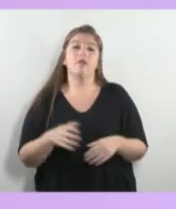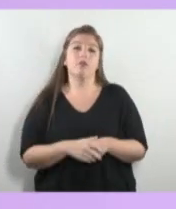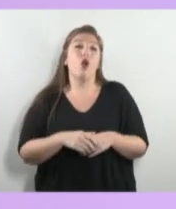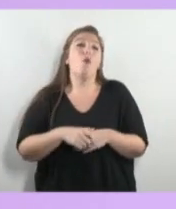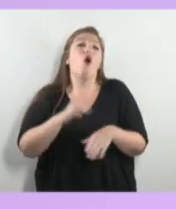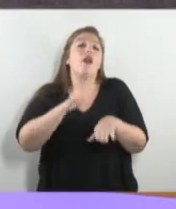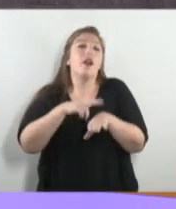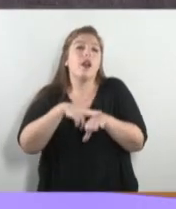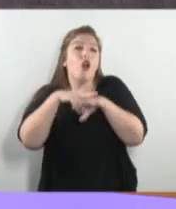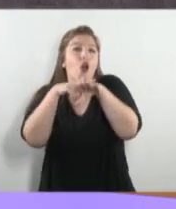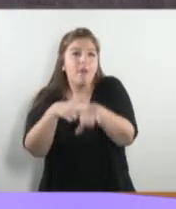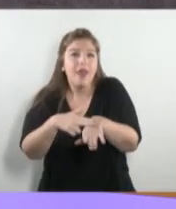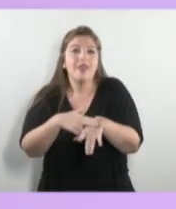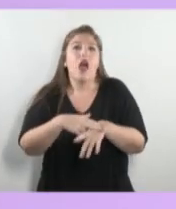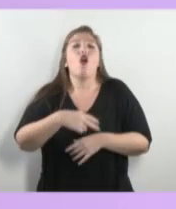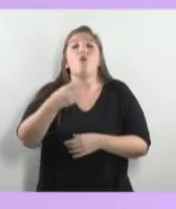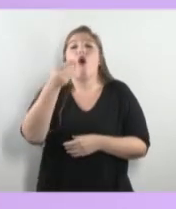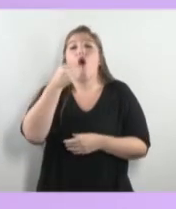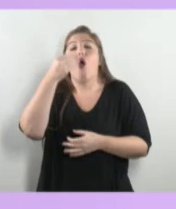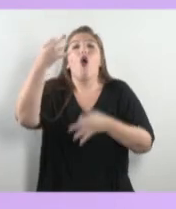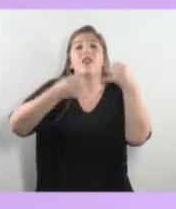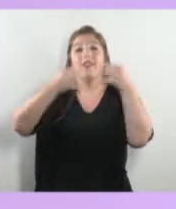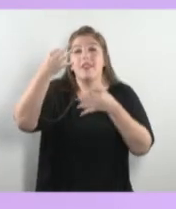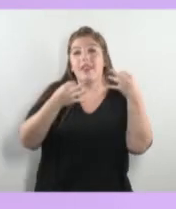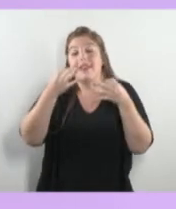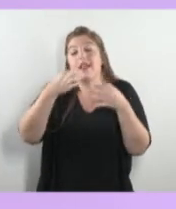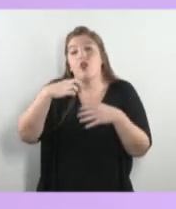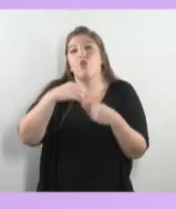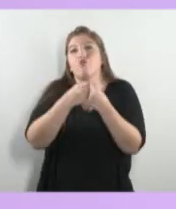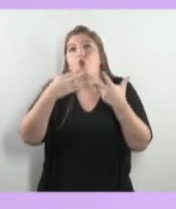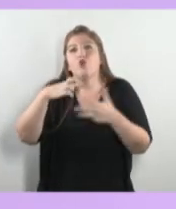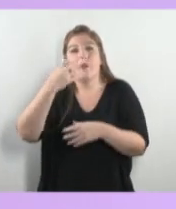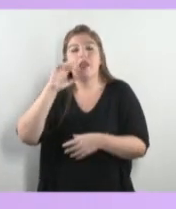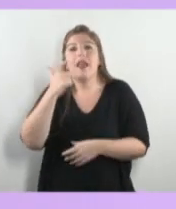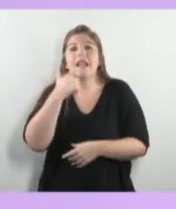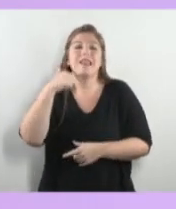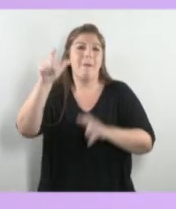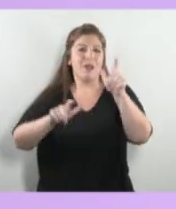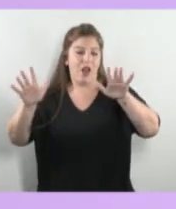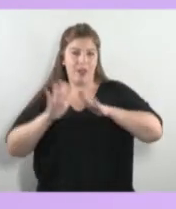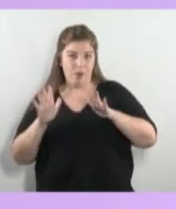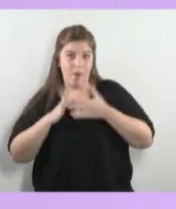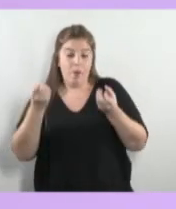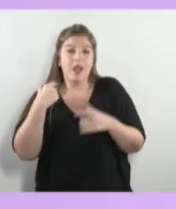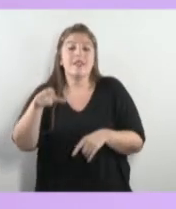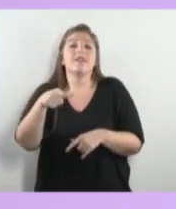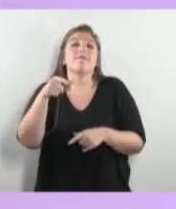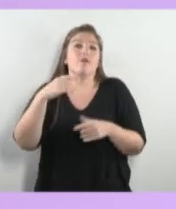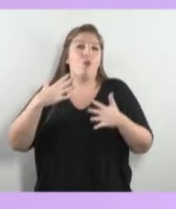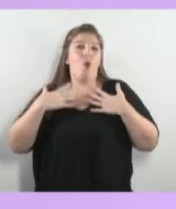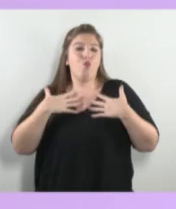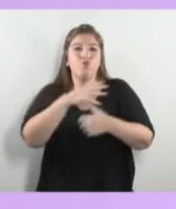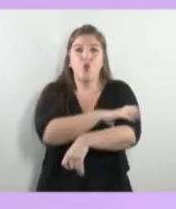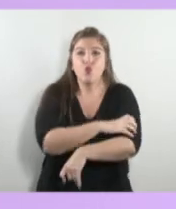los deportistas porque tiene que ver con una actividad física que está demandando, digamos, además de energía, un trabajo de los